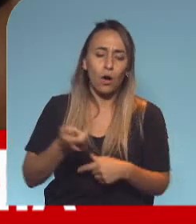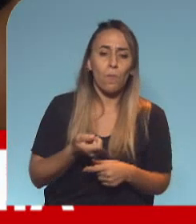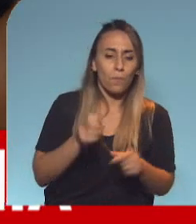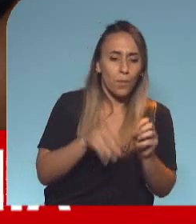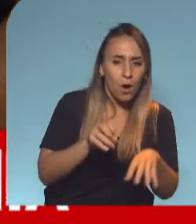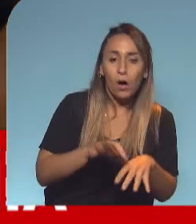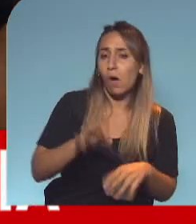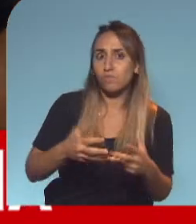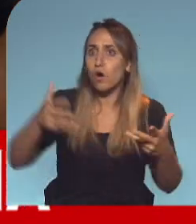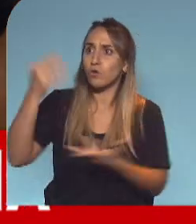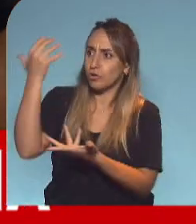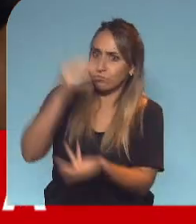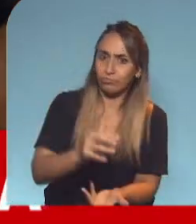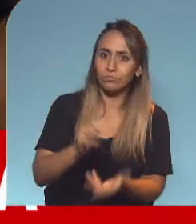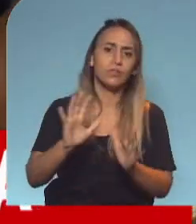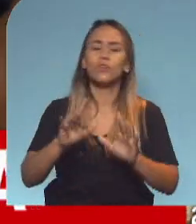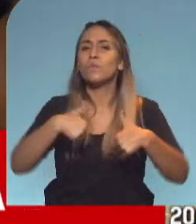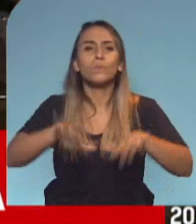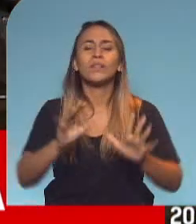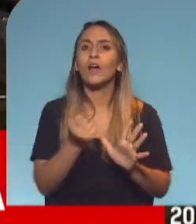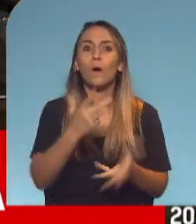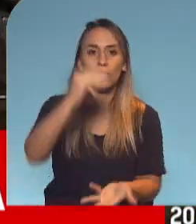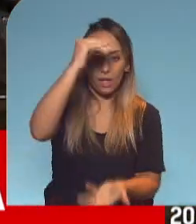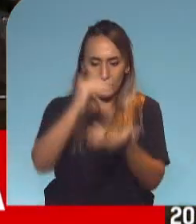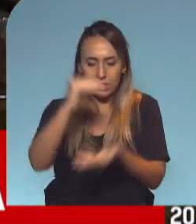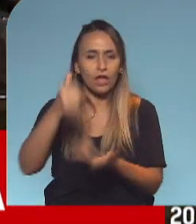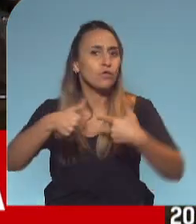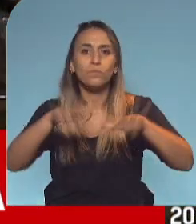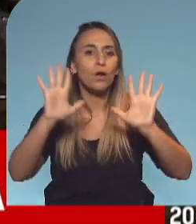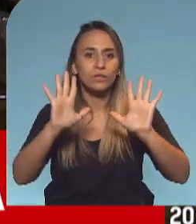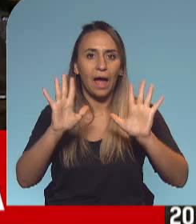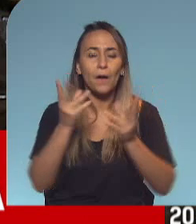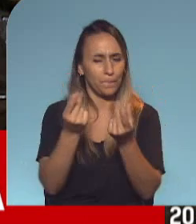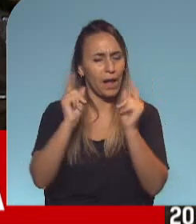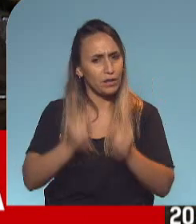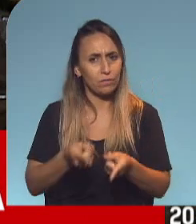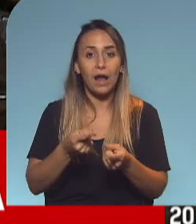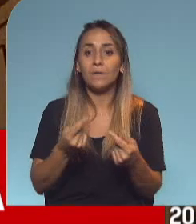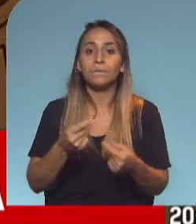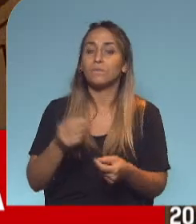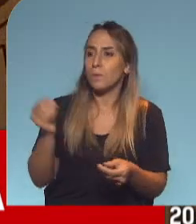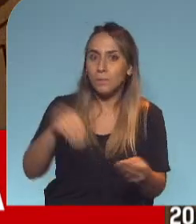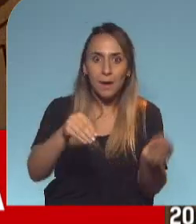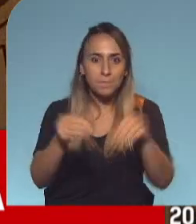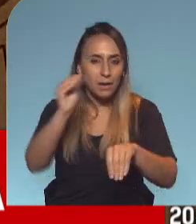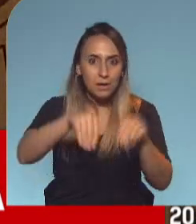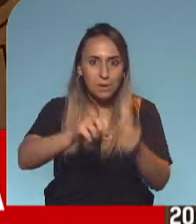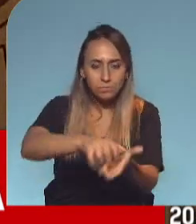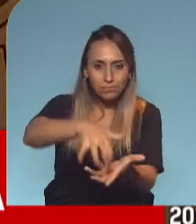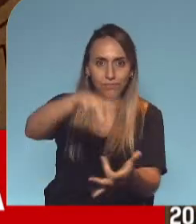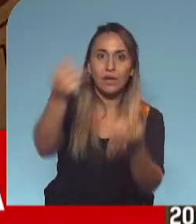para nosotros es importante que donen no importa cuánto sino que es la sumatoria de un montón de cosas las que hace que llenemos un